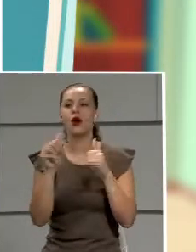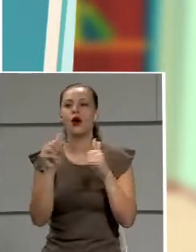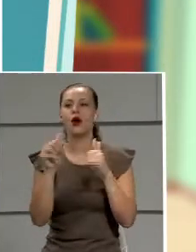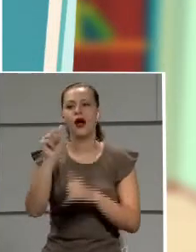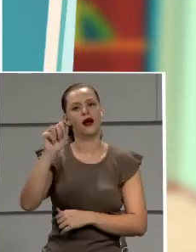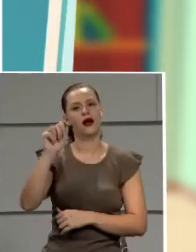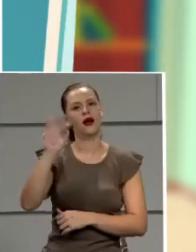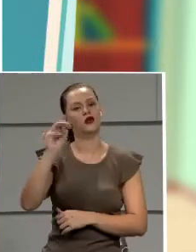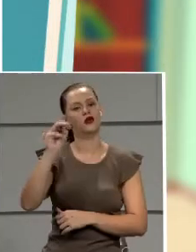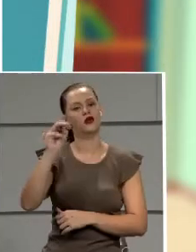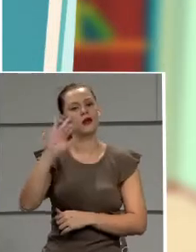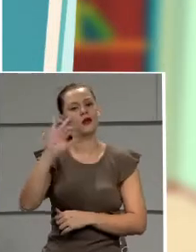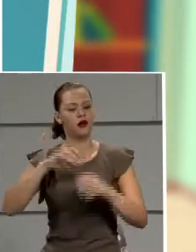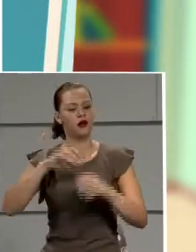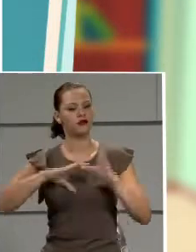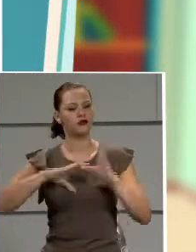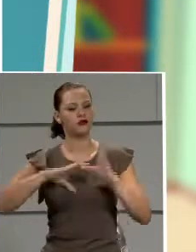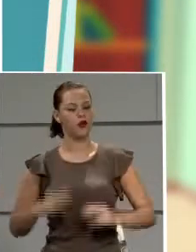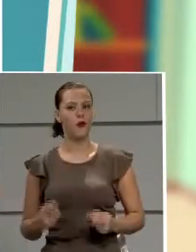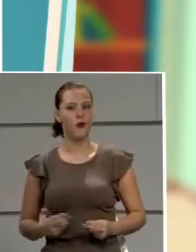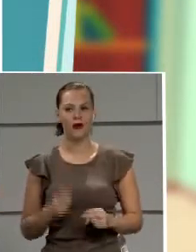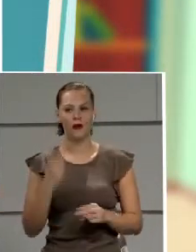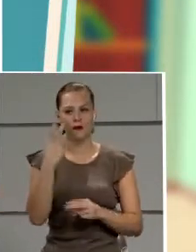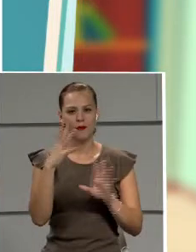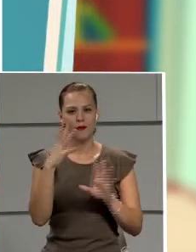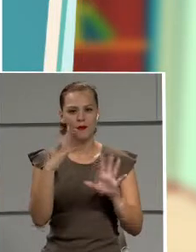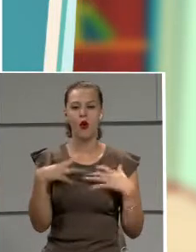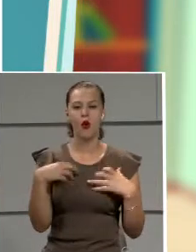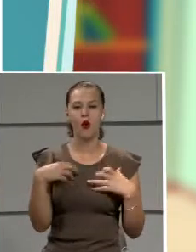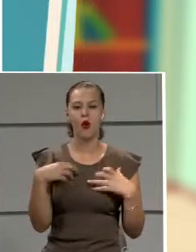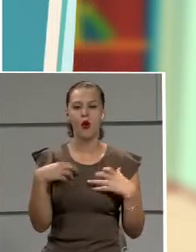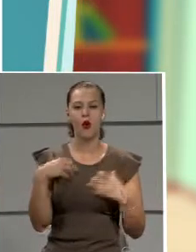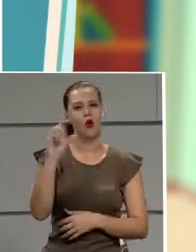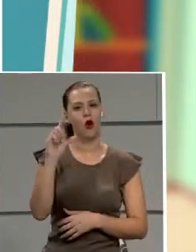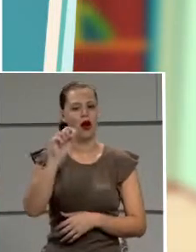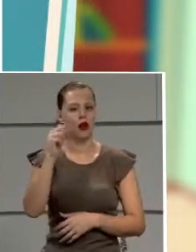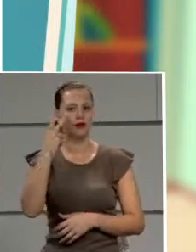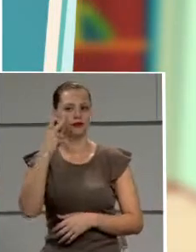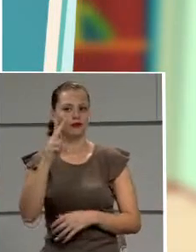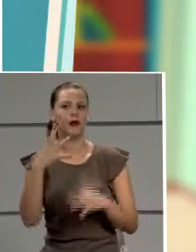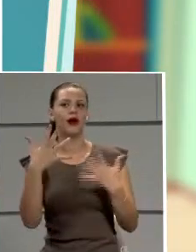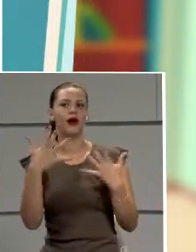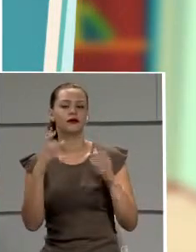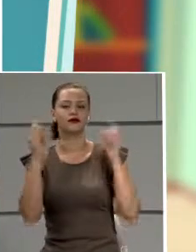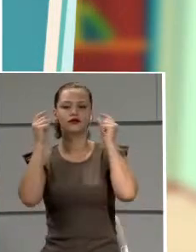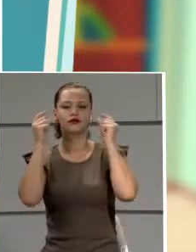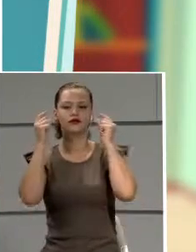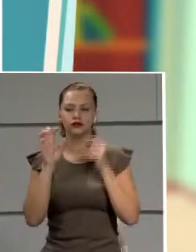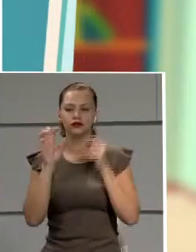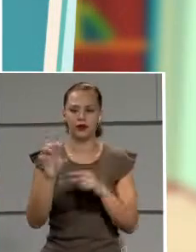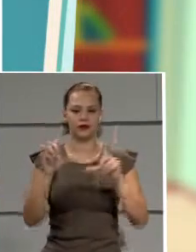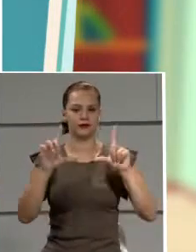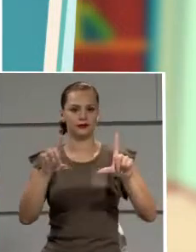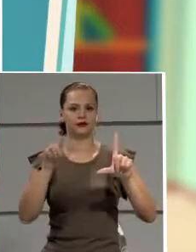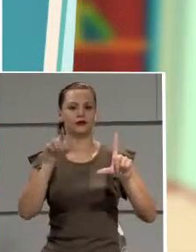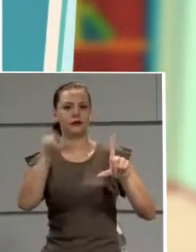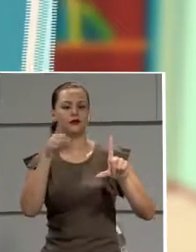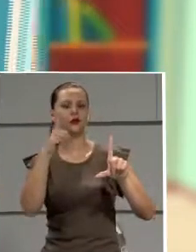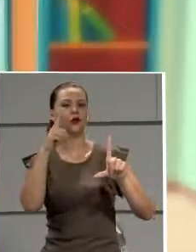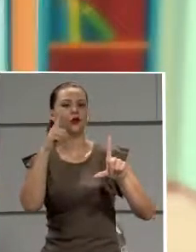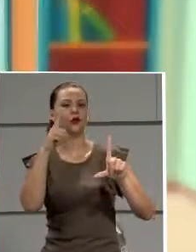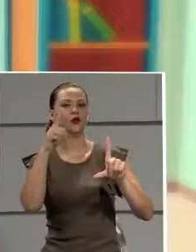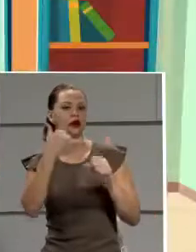Humana. Ven que es como un tipo de oso koala que tiene el logo de la aplicación. Entonces ahí